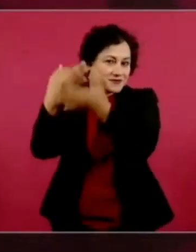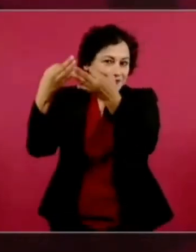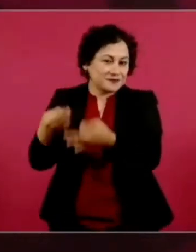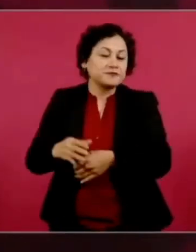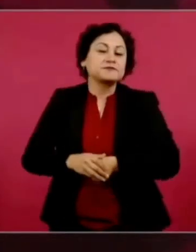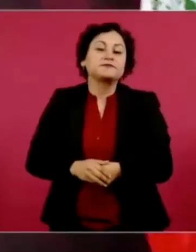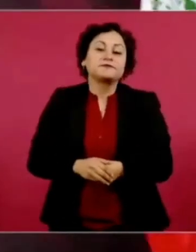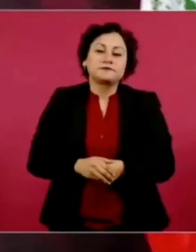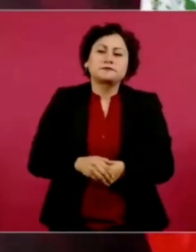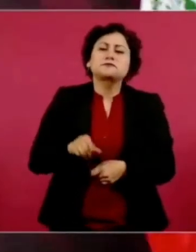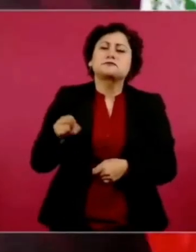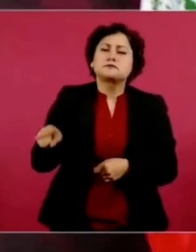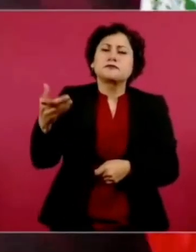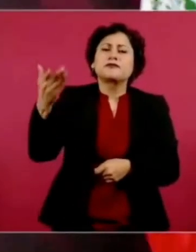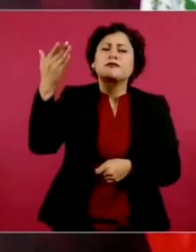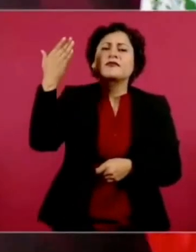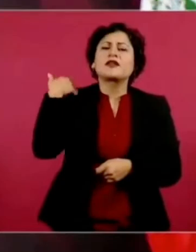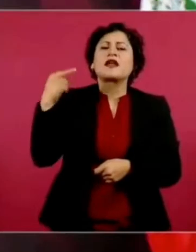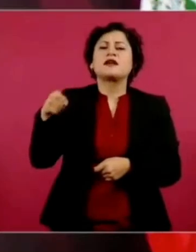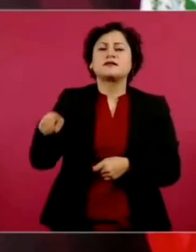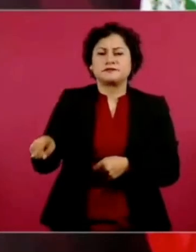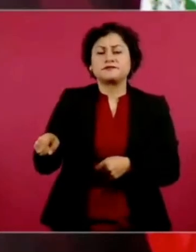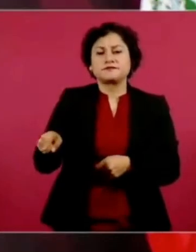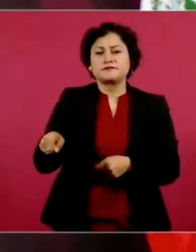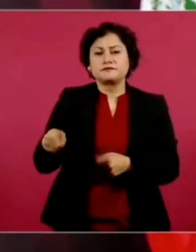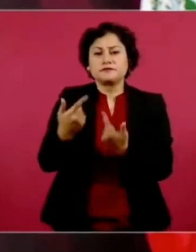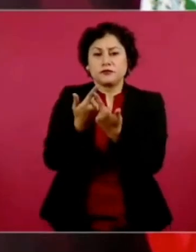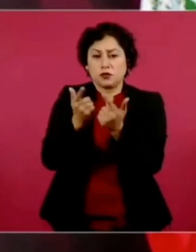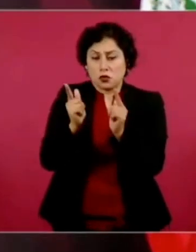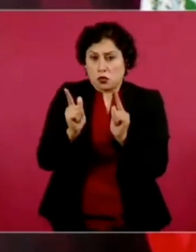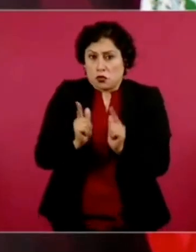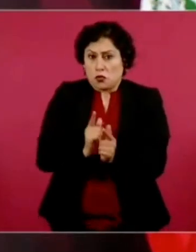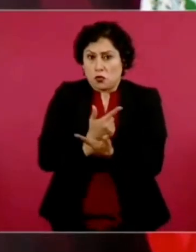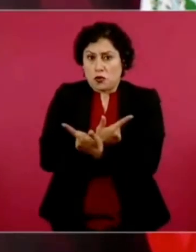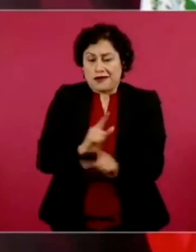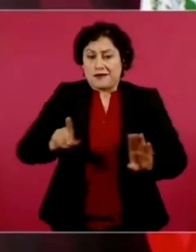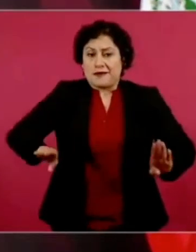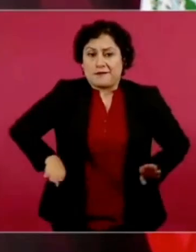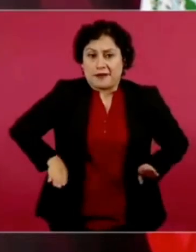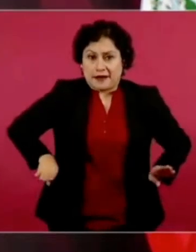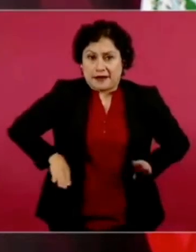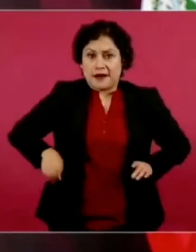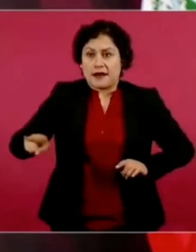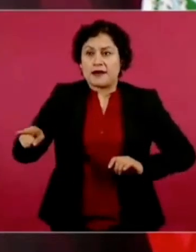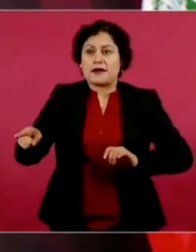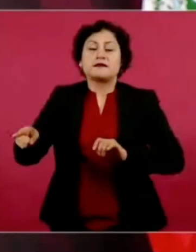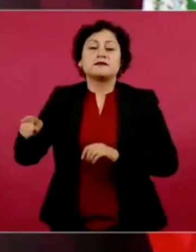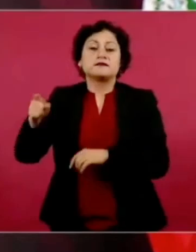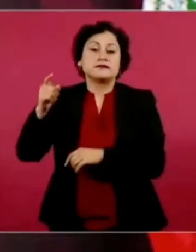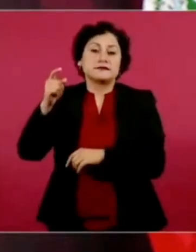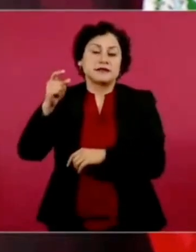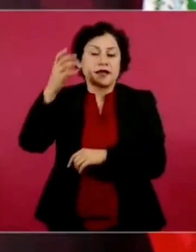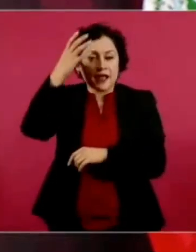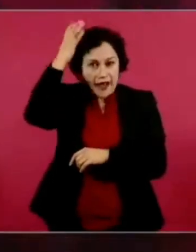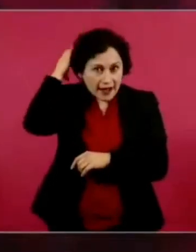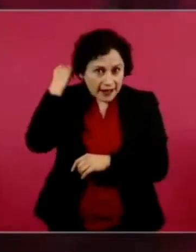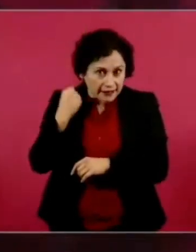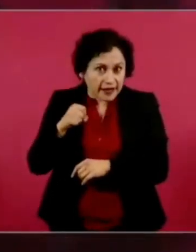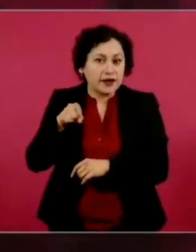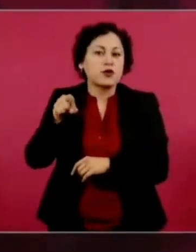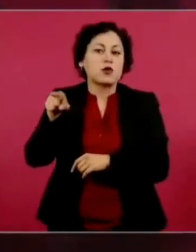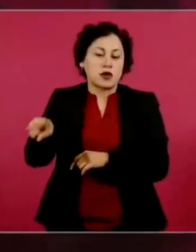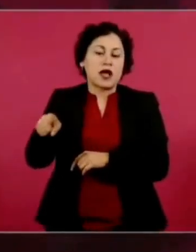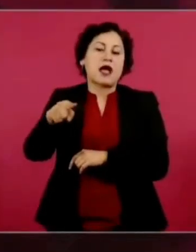preparaban en Acapulco los liberales de Guerrero. No se podría escribir la historia